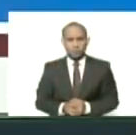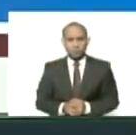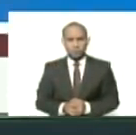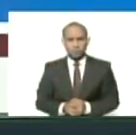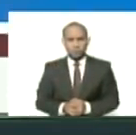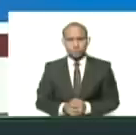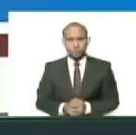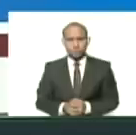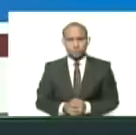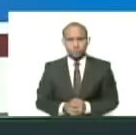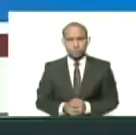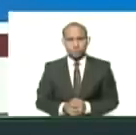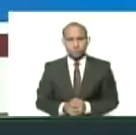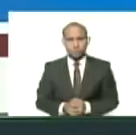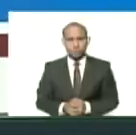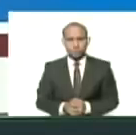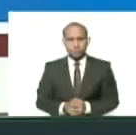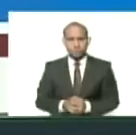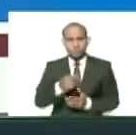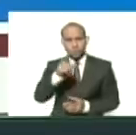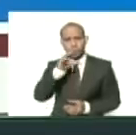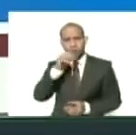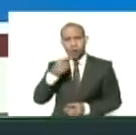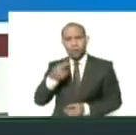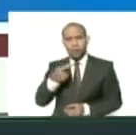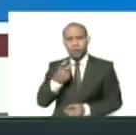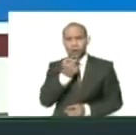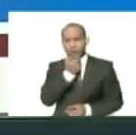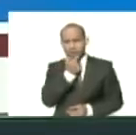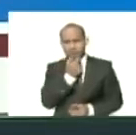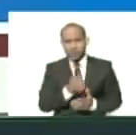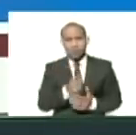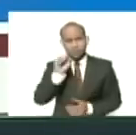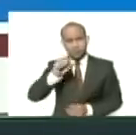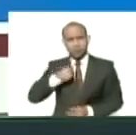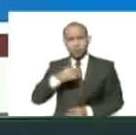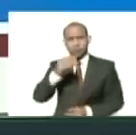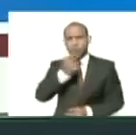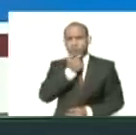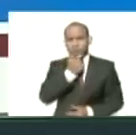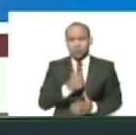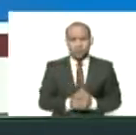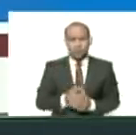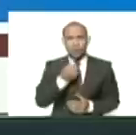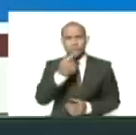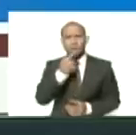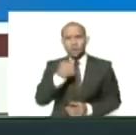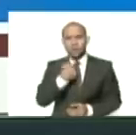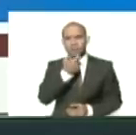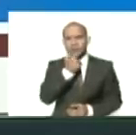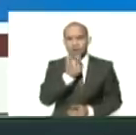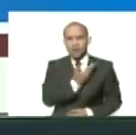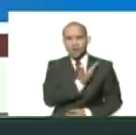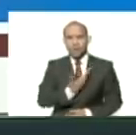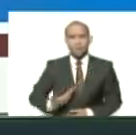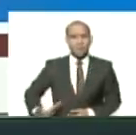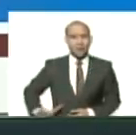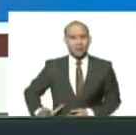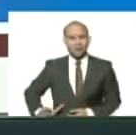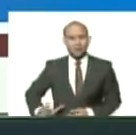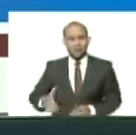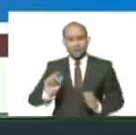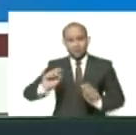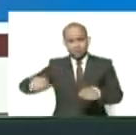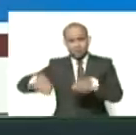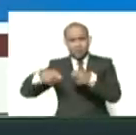What are you speaking English? Yes, I do. Yes? Yes, I do. Bueno, dímelo en inglés. Es presidenta de la Cámara del